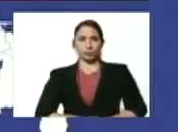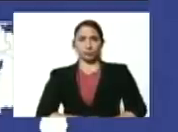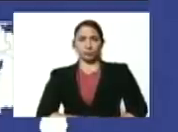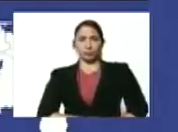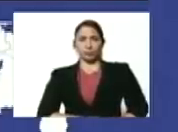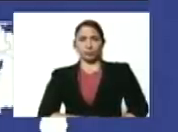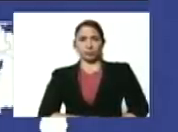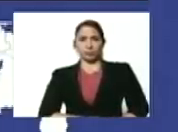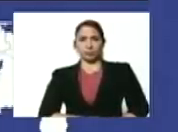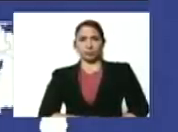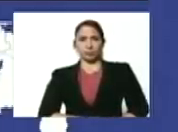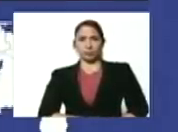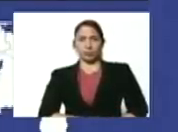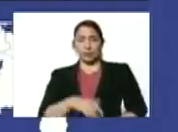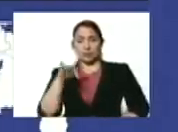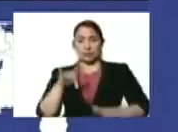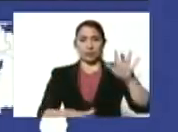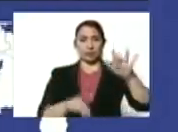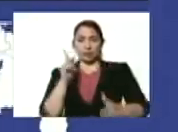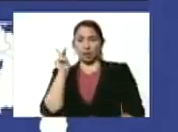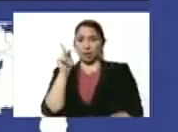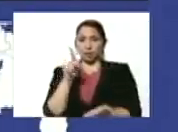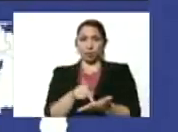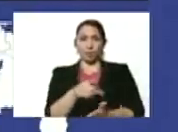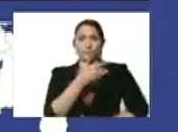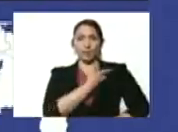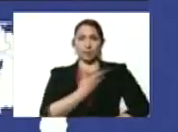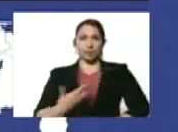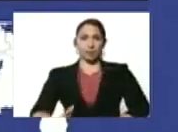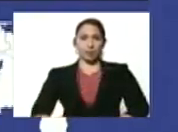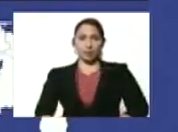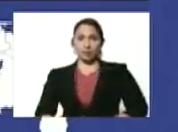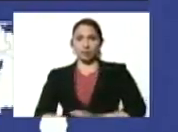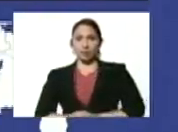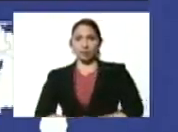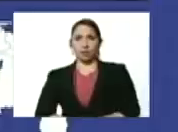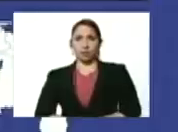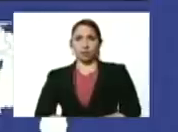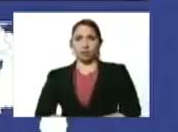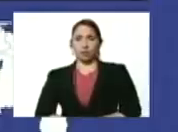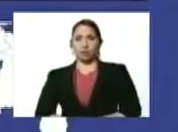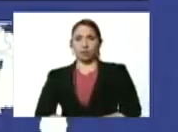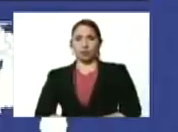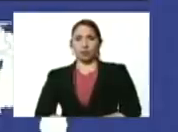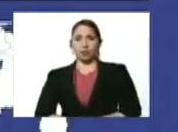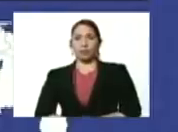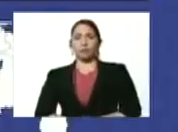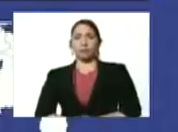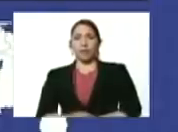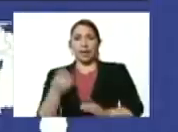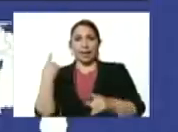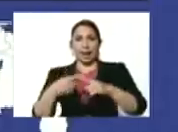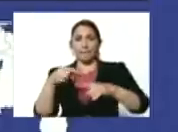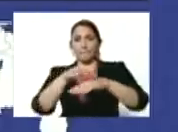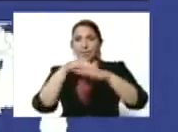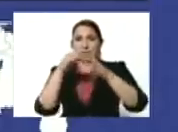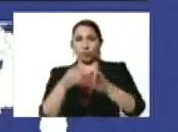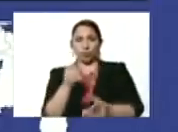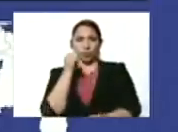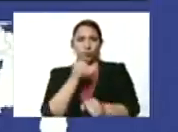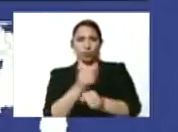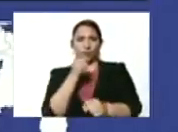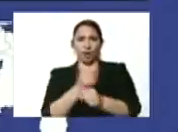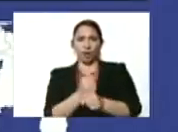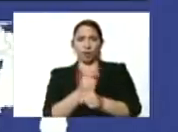con el secretario de la presidencia, don Eduardo Piñate. Ahí estuvo todo ese